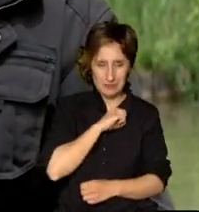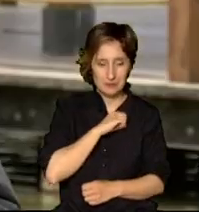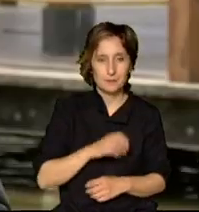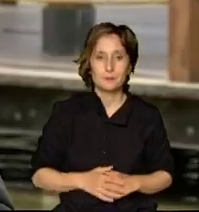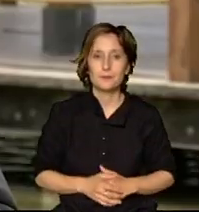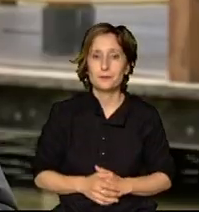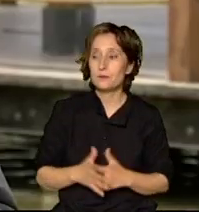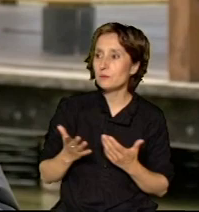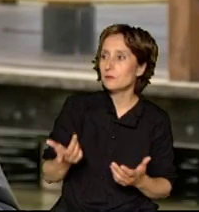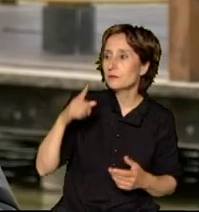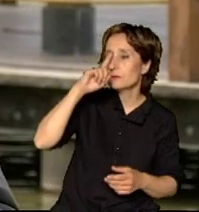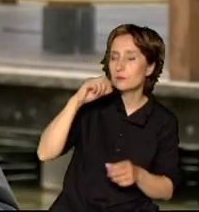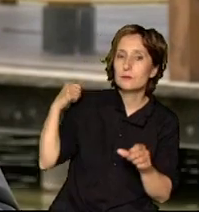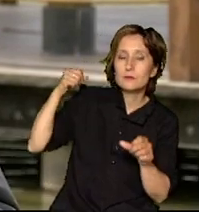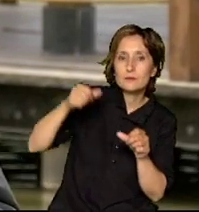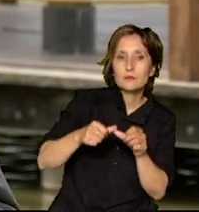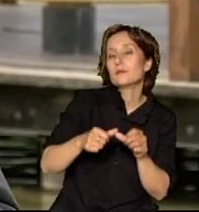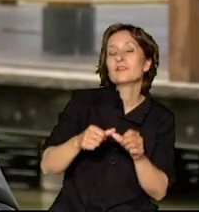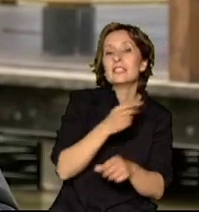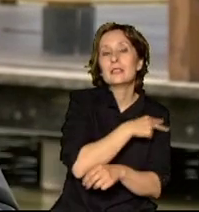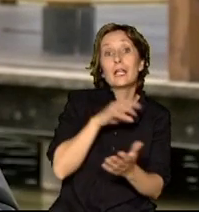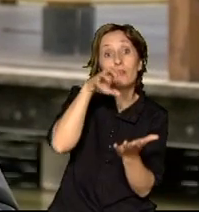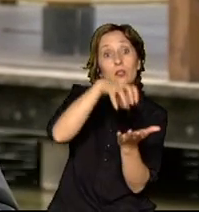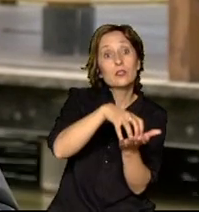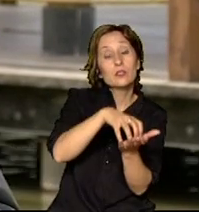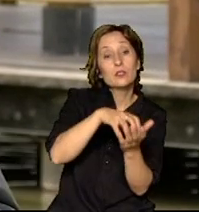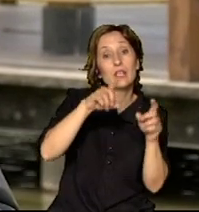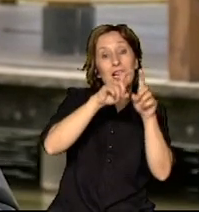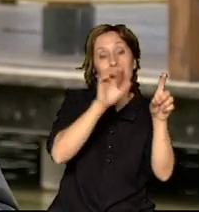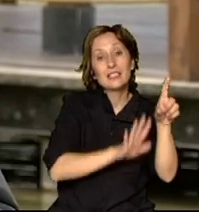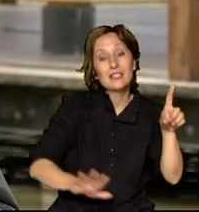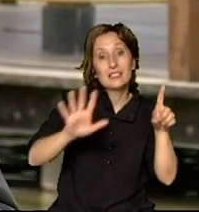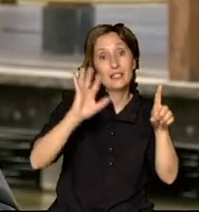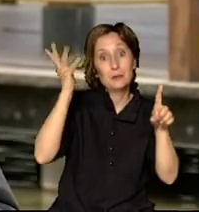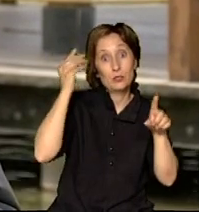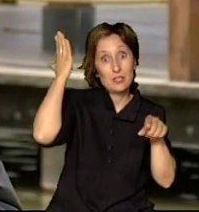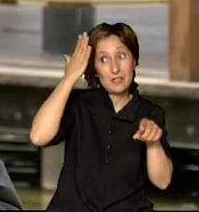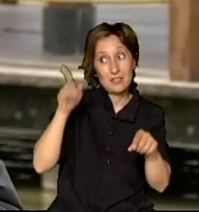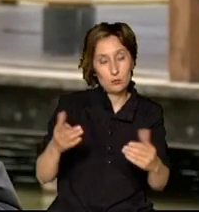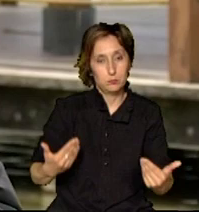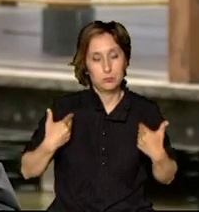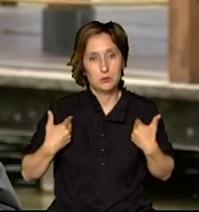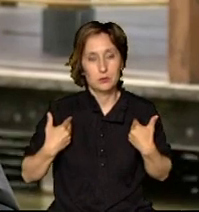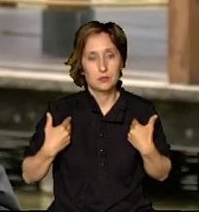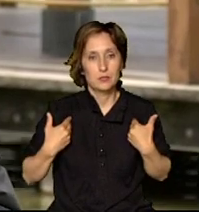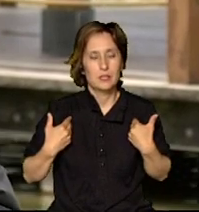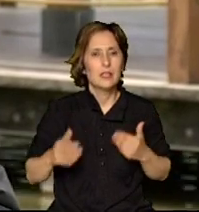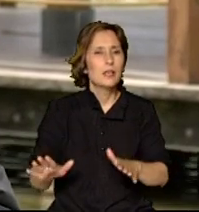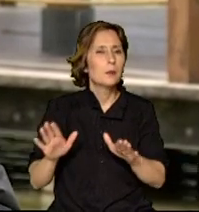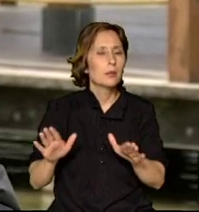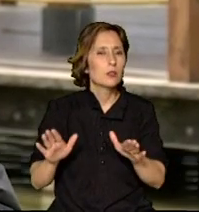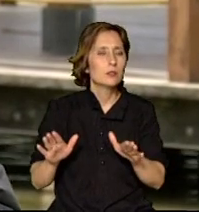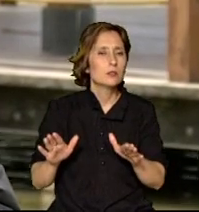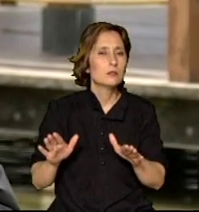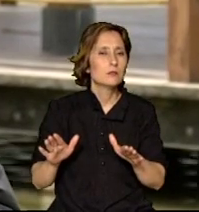norte. Llevas 2 años al frente de la delegación de la Agencia Estatal de Meteorología en Navarra, pero ¿cuándo te